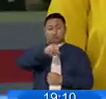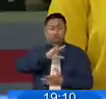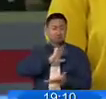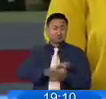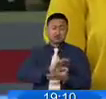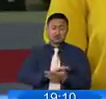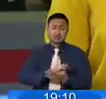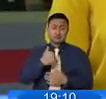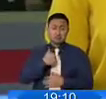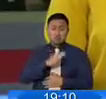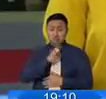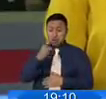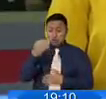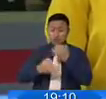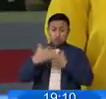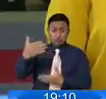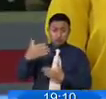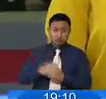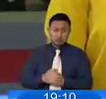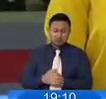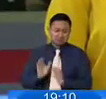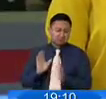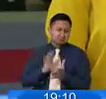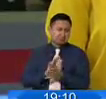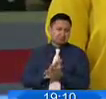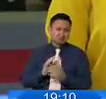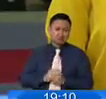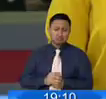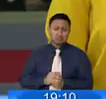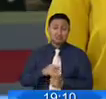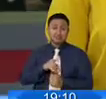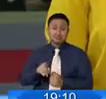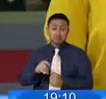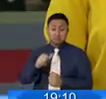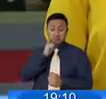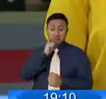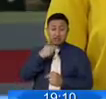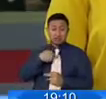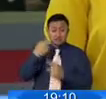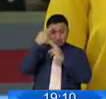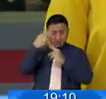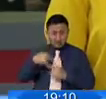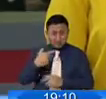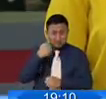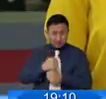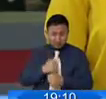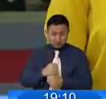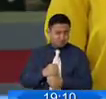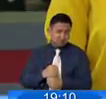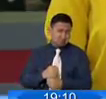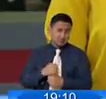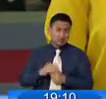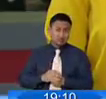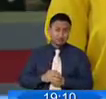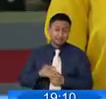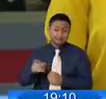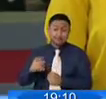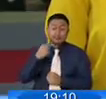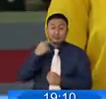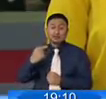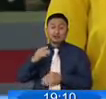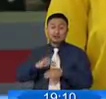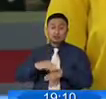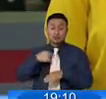frente a la posibilidad de un juicio político. Ayal descarta un supuesto incumplimiento de funciones. Este sería uno de los argumentos